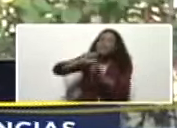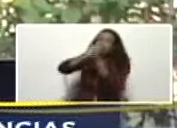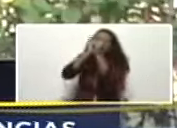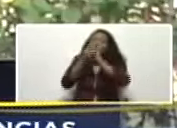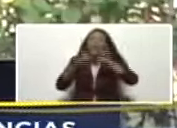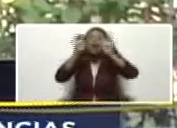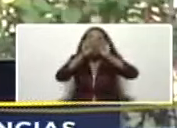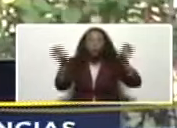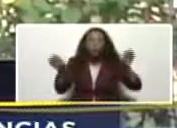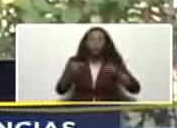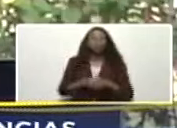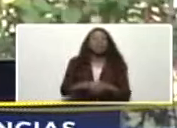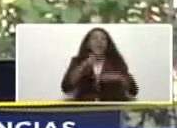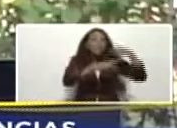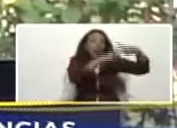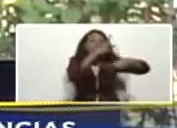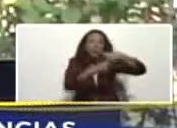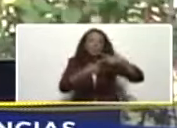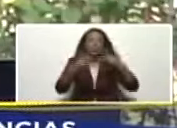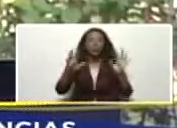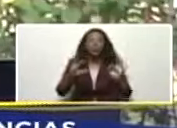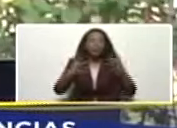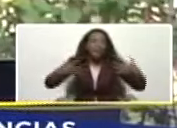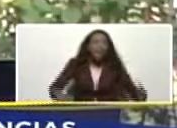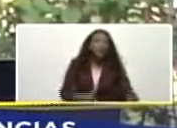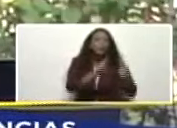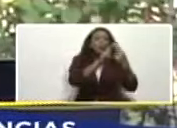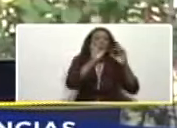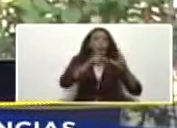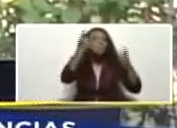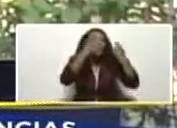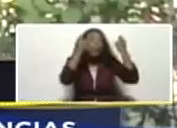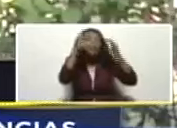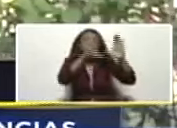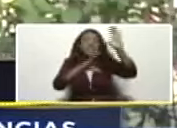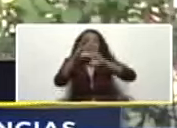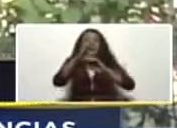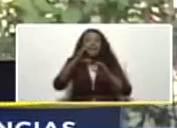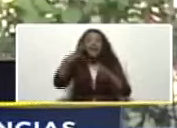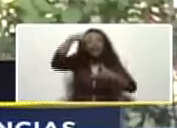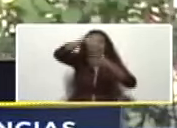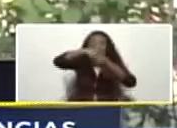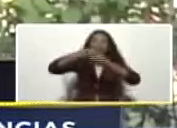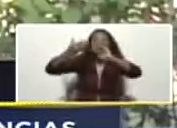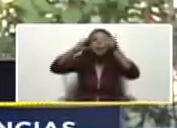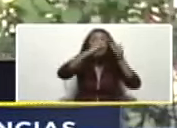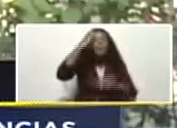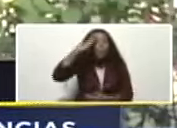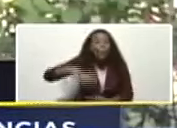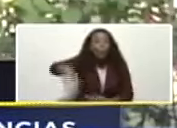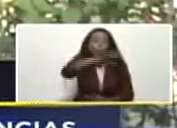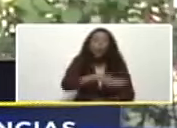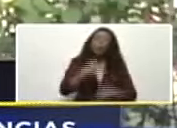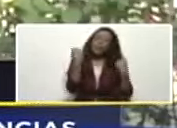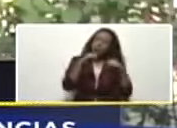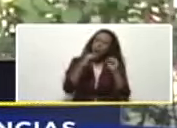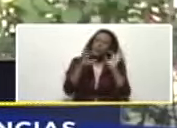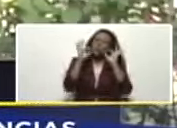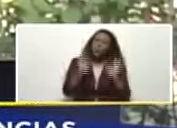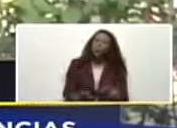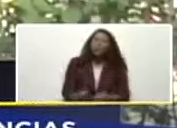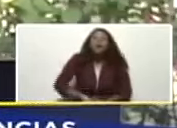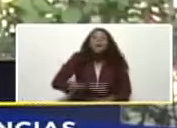la educación, el aparato productivo nacional, del encuentro, de promover la ciencia del pueblo como un ejercicio de soberanía. Y algo